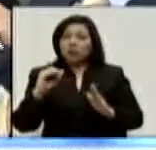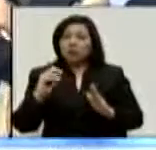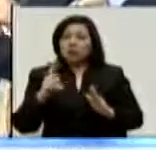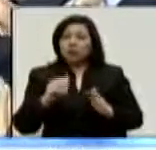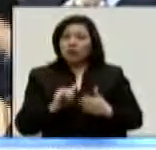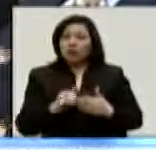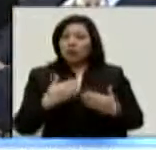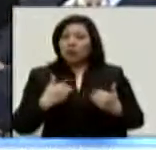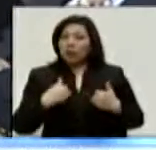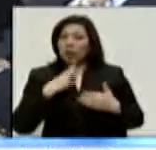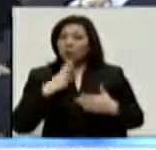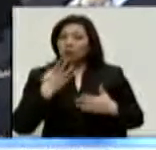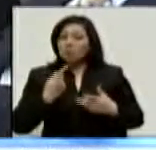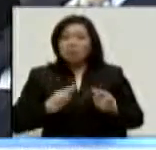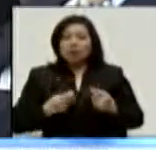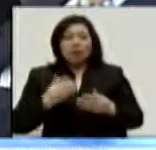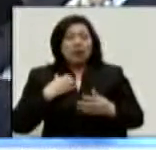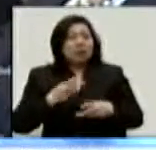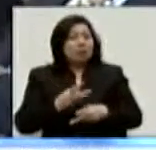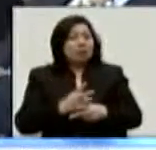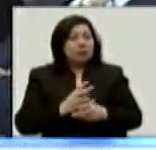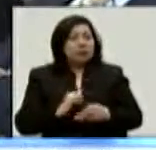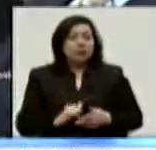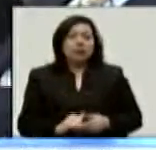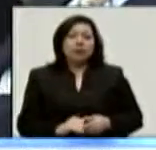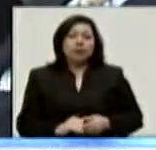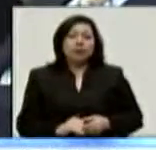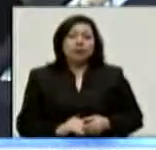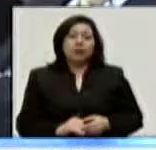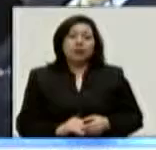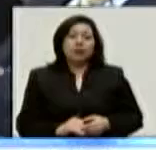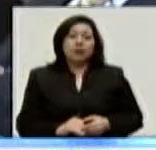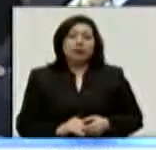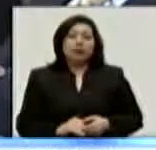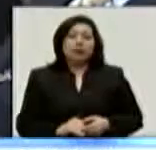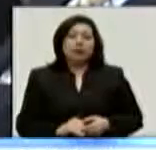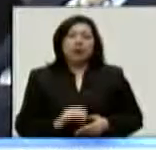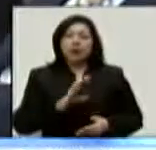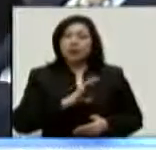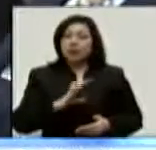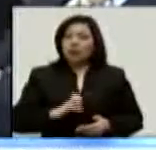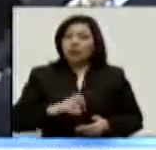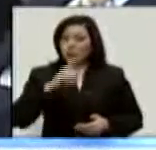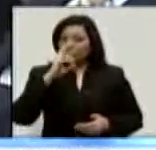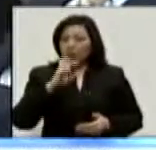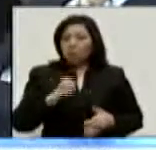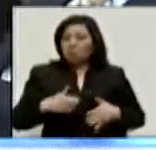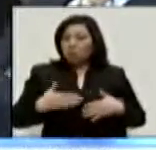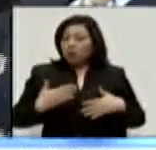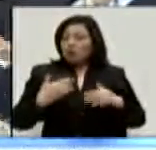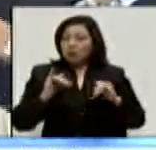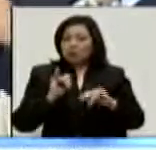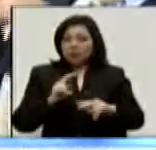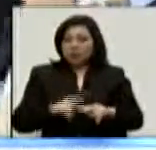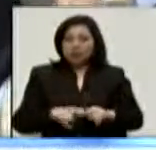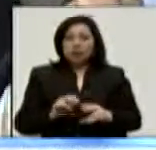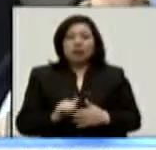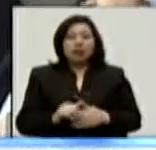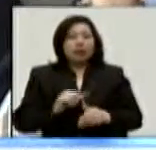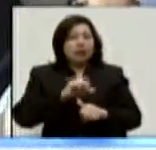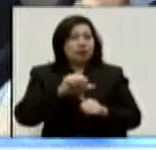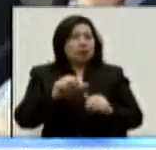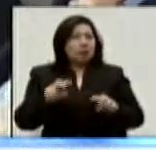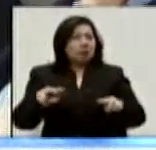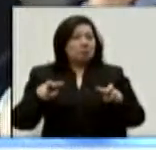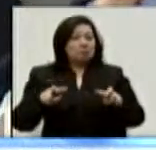figura que se llama la excesiva onerosidad de la prestación. Es decir, el Estado peruano podía sentarse alrededor de